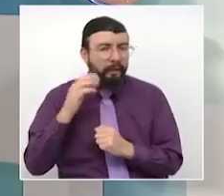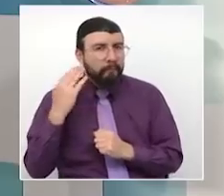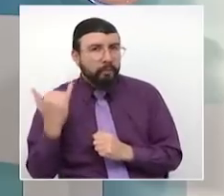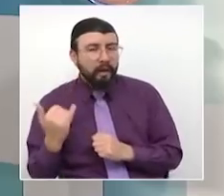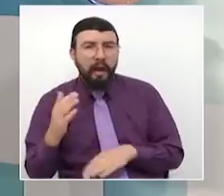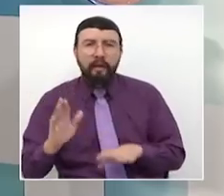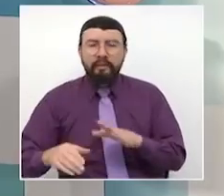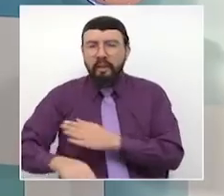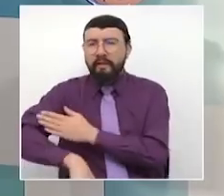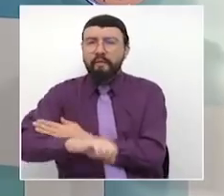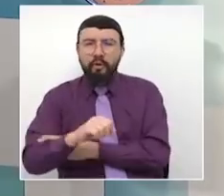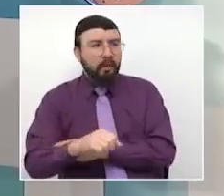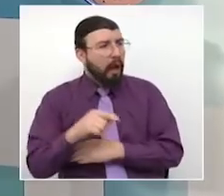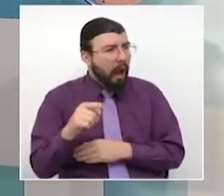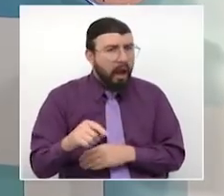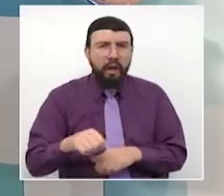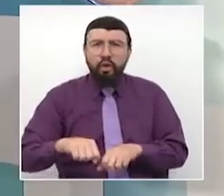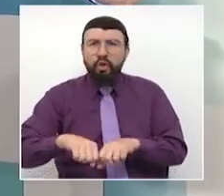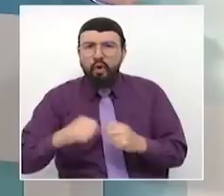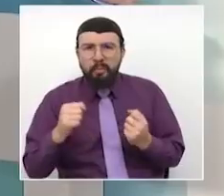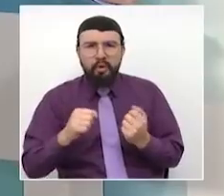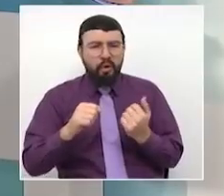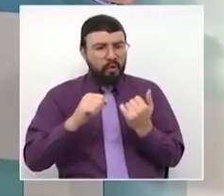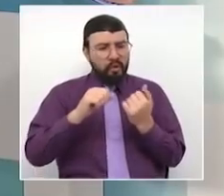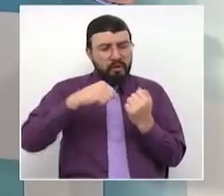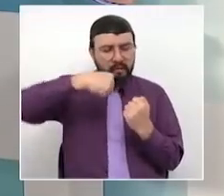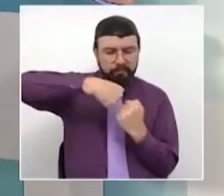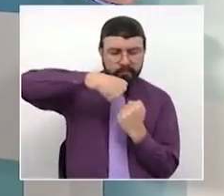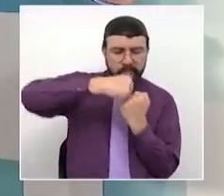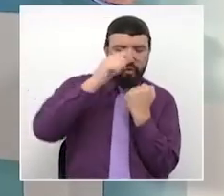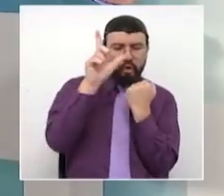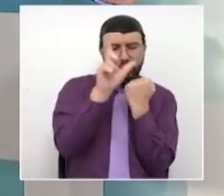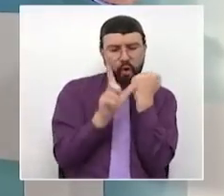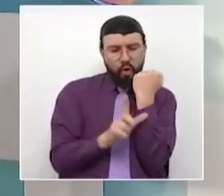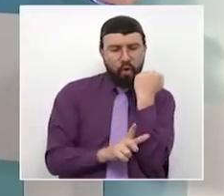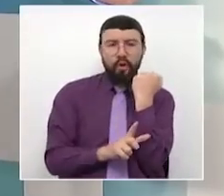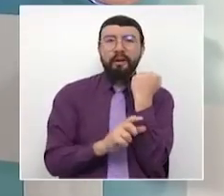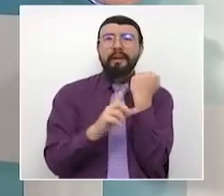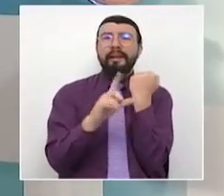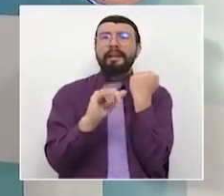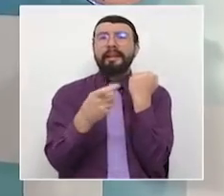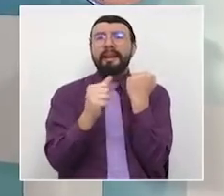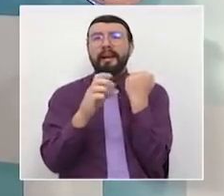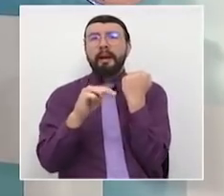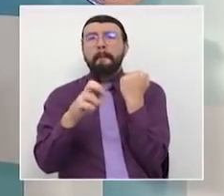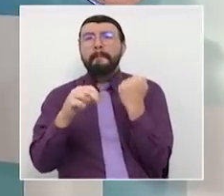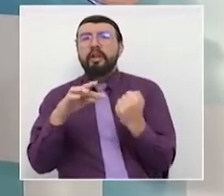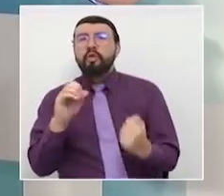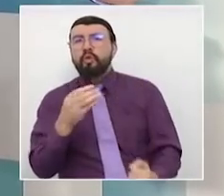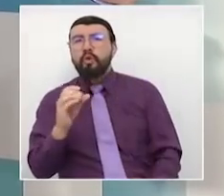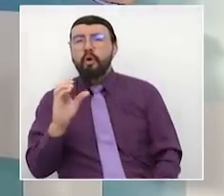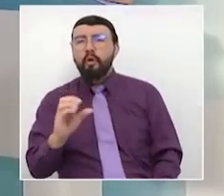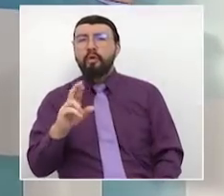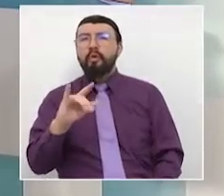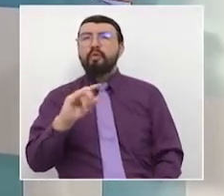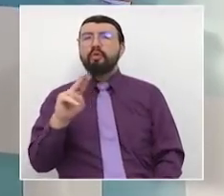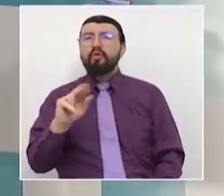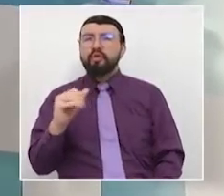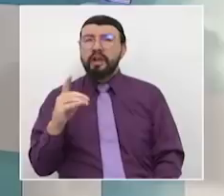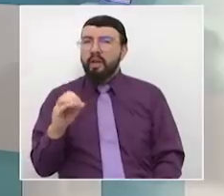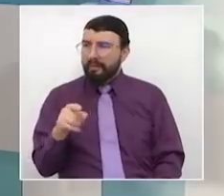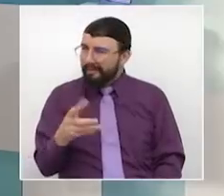que Julano se rompió el ligamento, no sé qué, cruzado y el otro. Doctor Javier. Yo la tengo